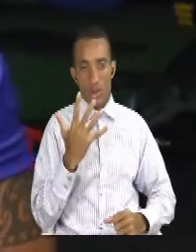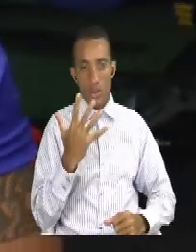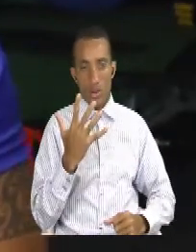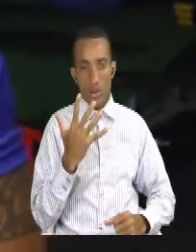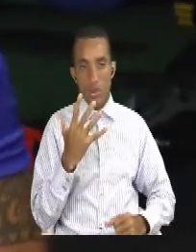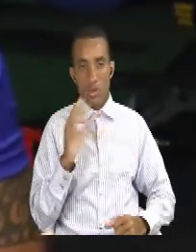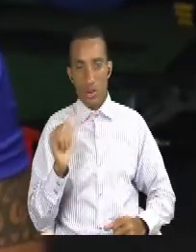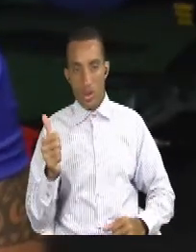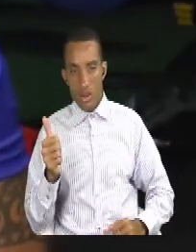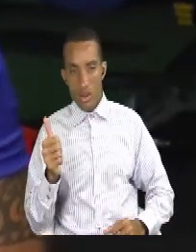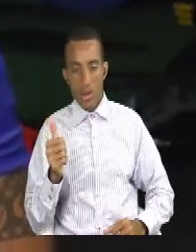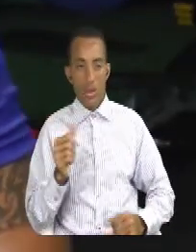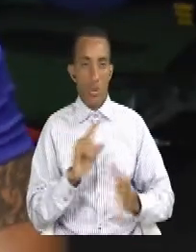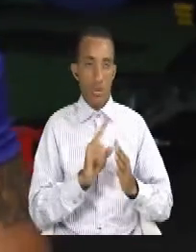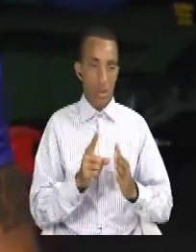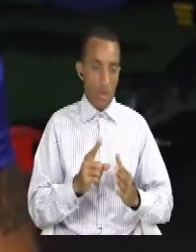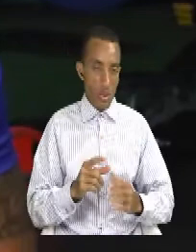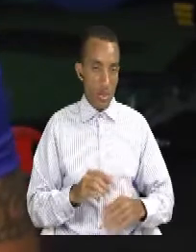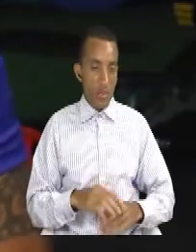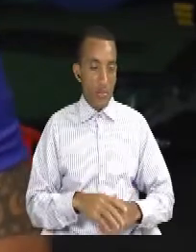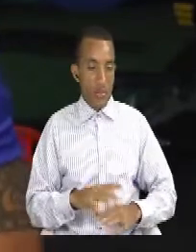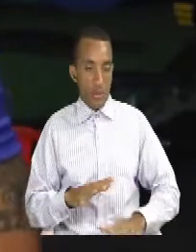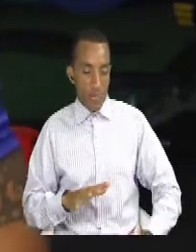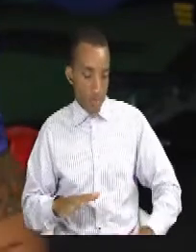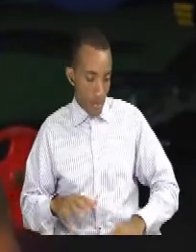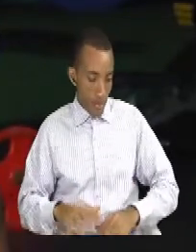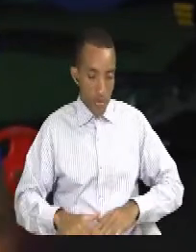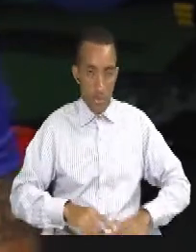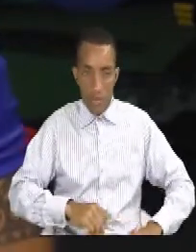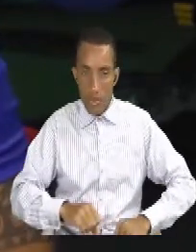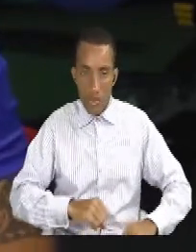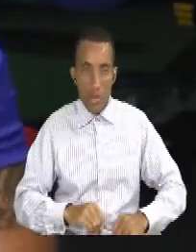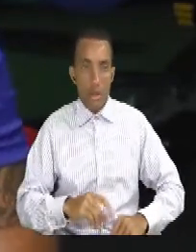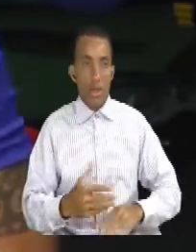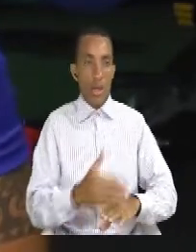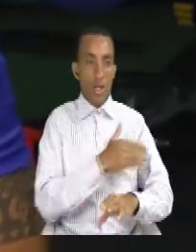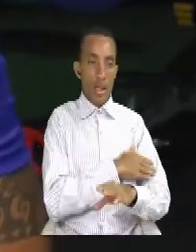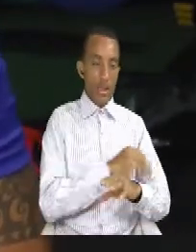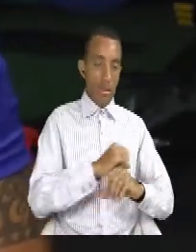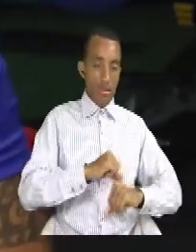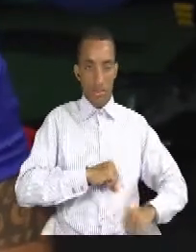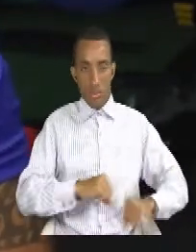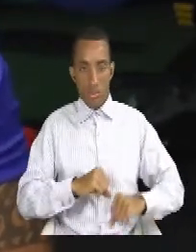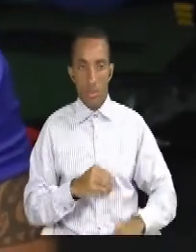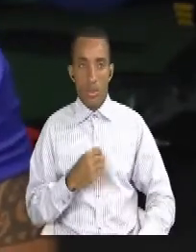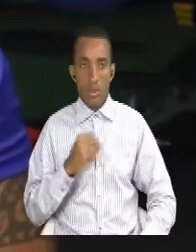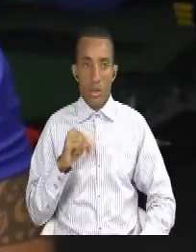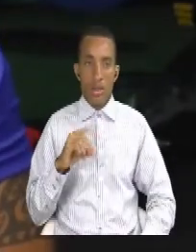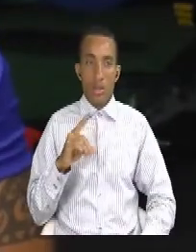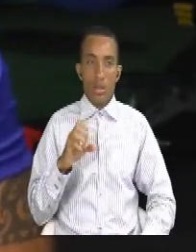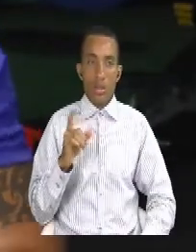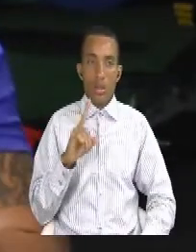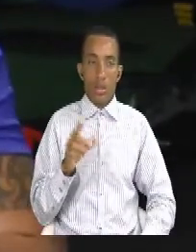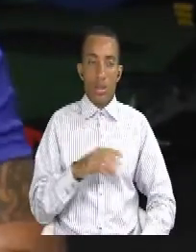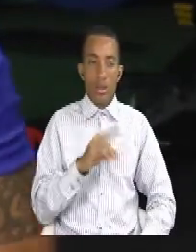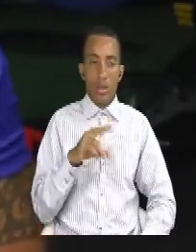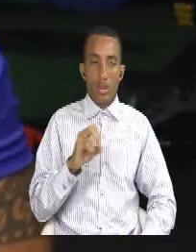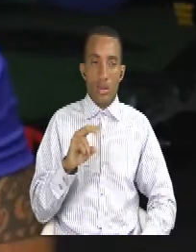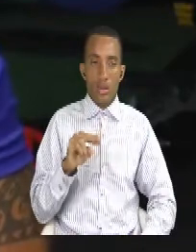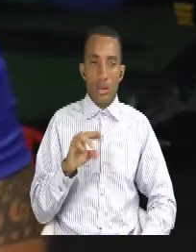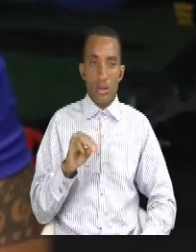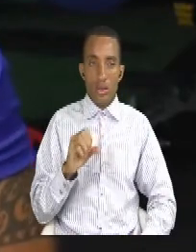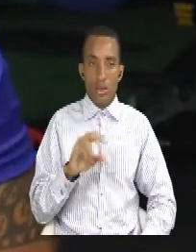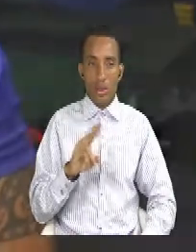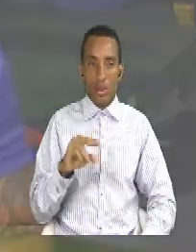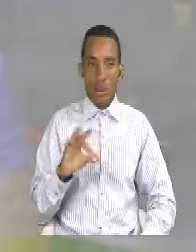de cardio para bajar el ritmo cardíaco de toda mi sesión de entrenamiento anterior. Soy Andrés Urán, de Zona Training 36, y